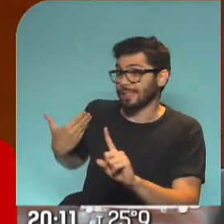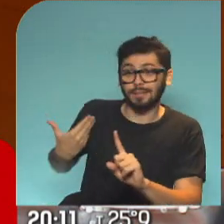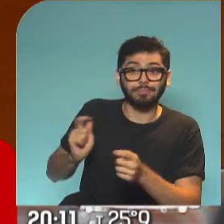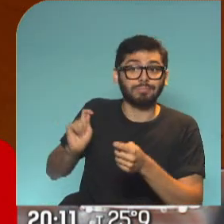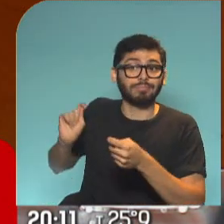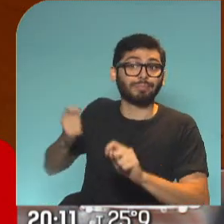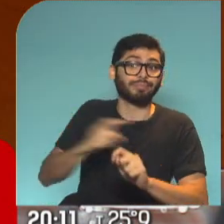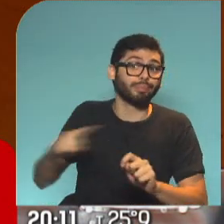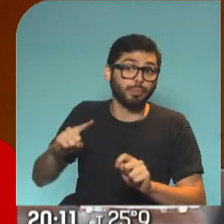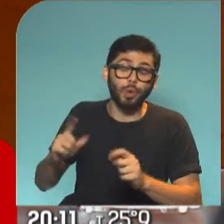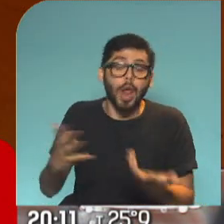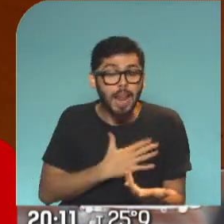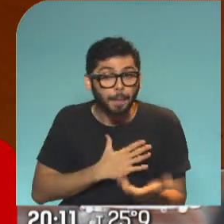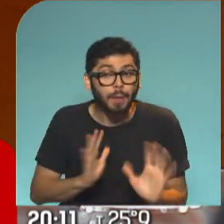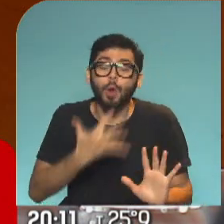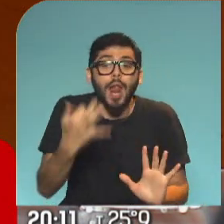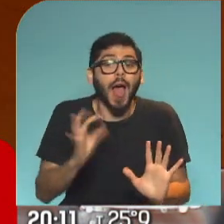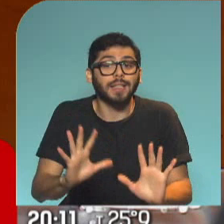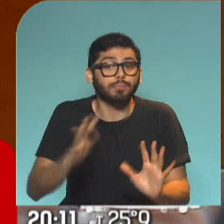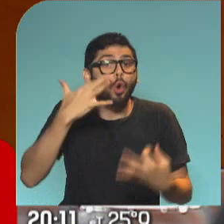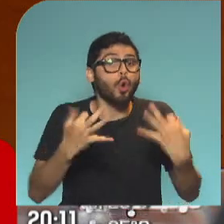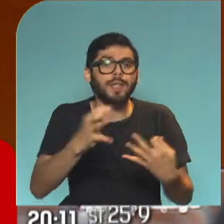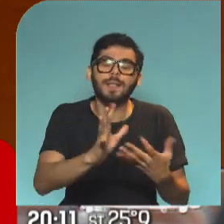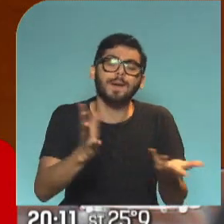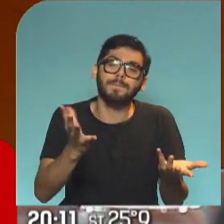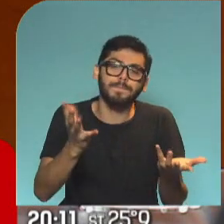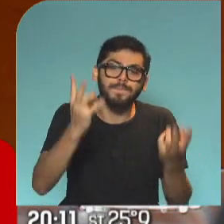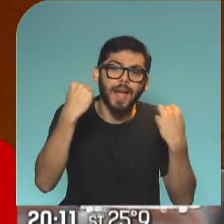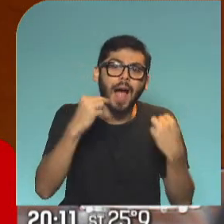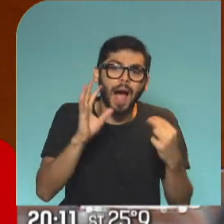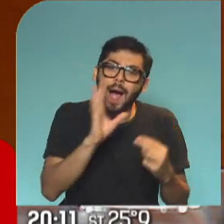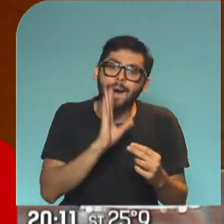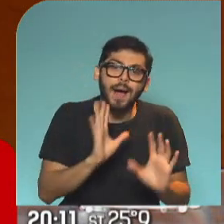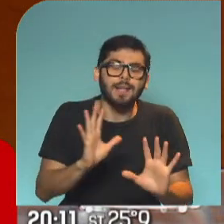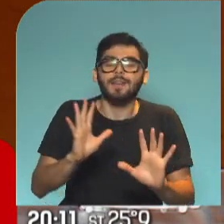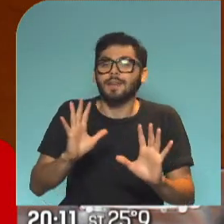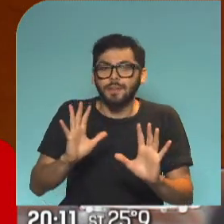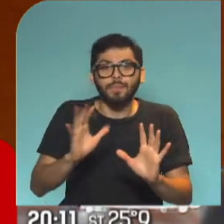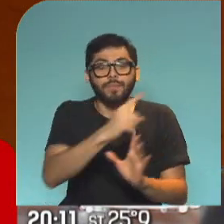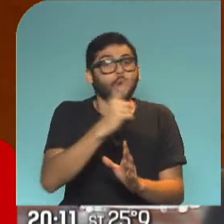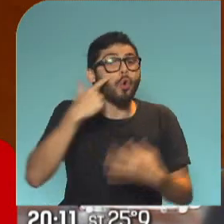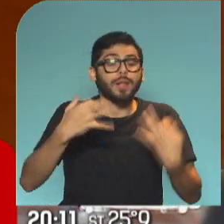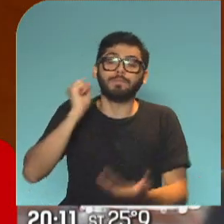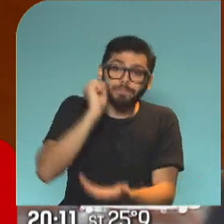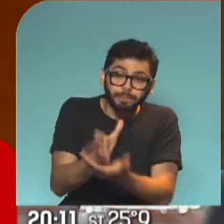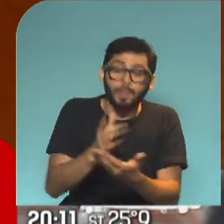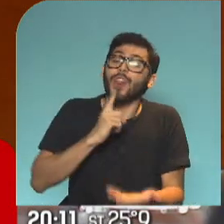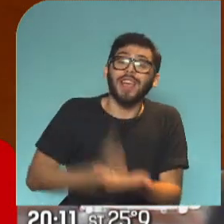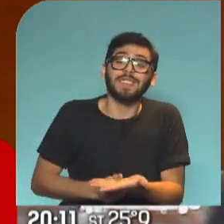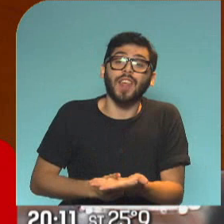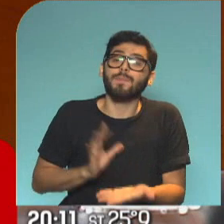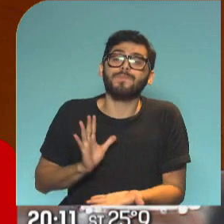lamentable pero la realidad y en la justicia y debemos acatarlo también tenemos que aprender a acatar los fallos y tenemos que ir por esa línea